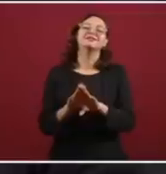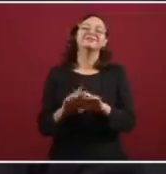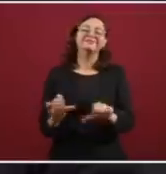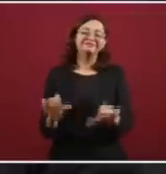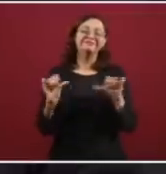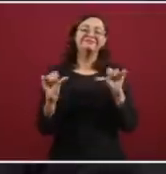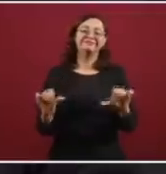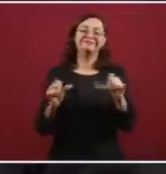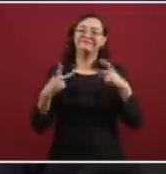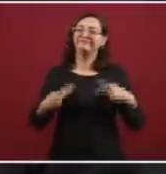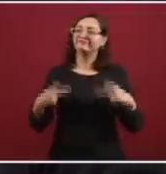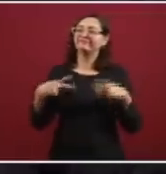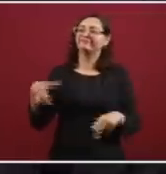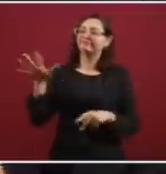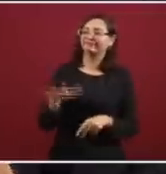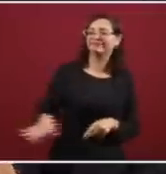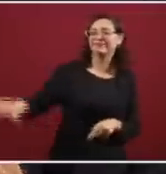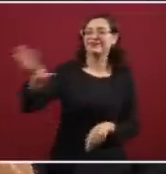Afortunadamente,